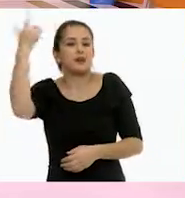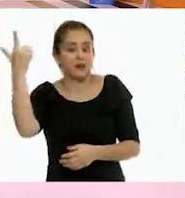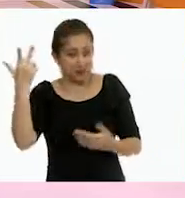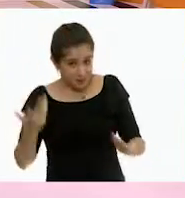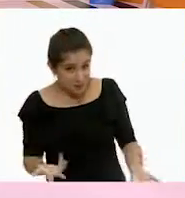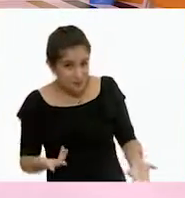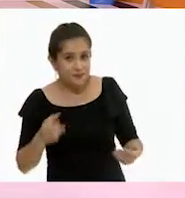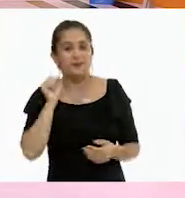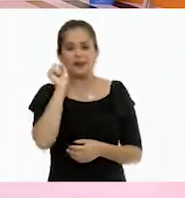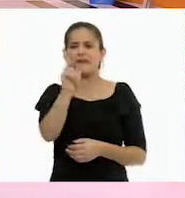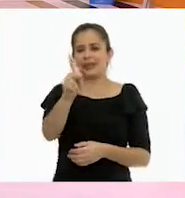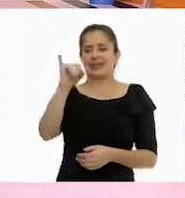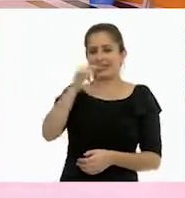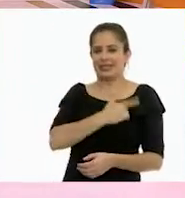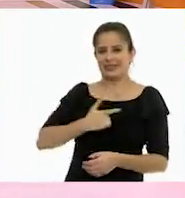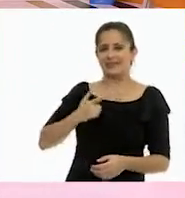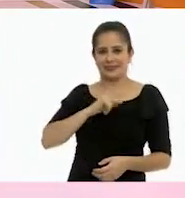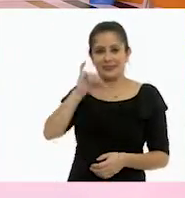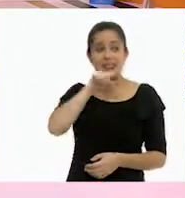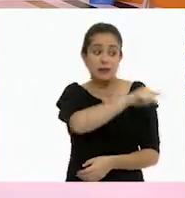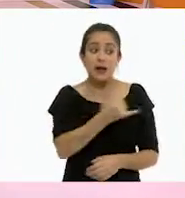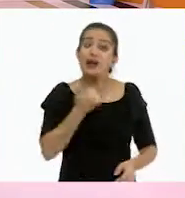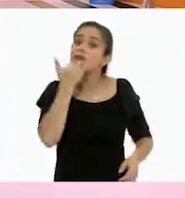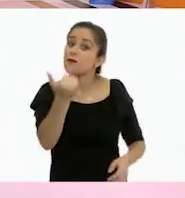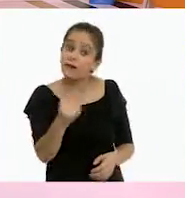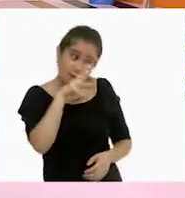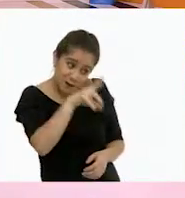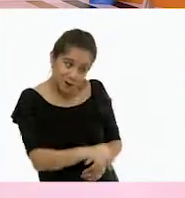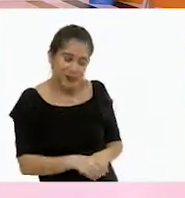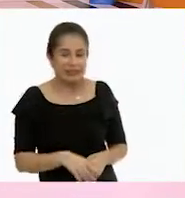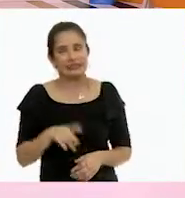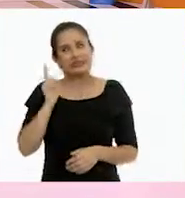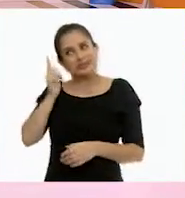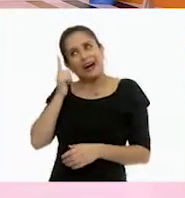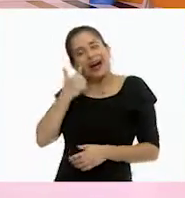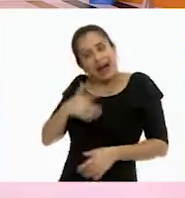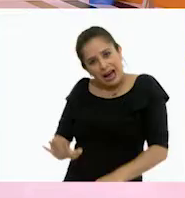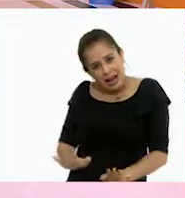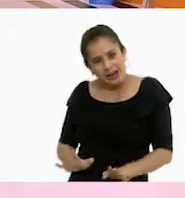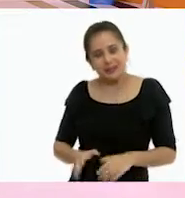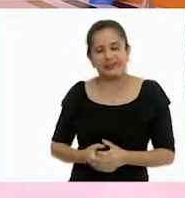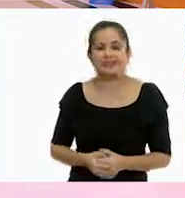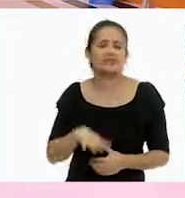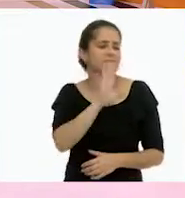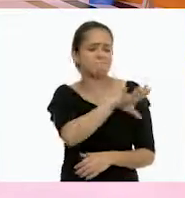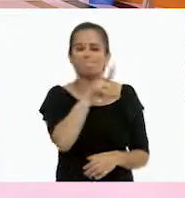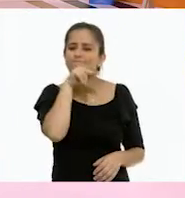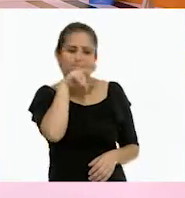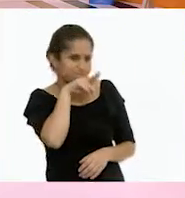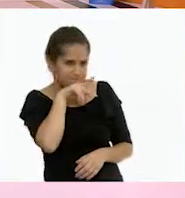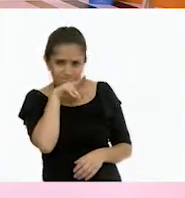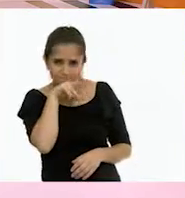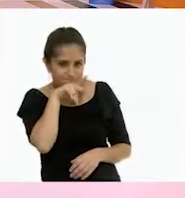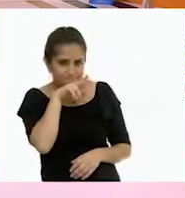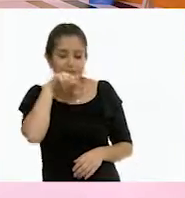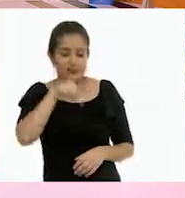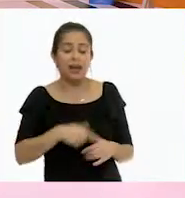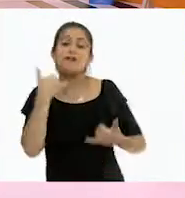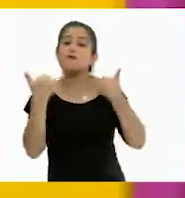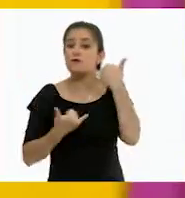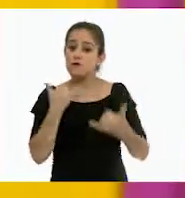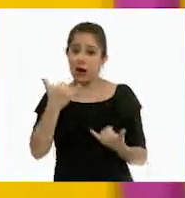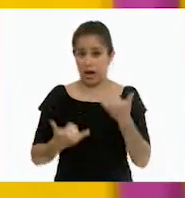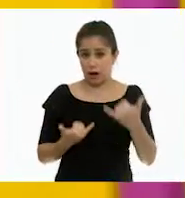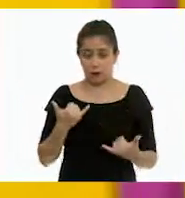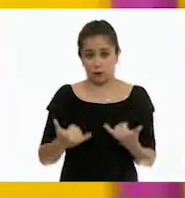¿Cómo ves? Vale, me gusta. No te vayas a equivocar. Pues trataré. Ok, no te preocupes. Además, es un juego y recuerden